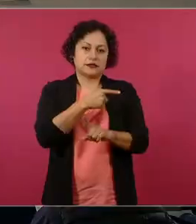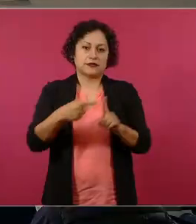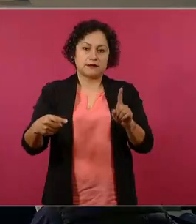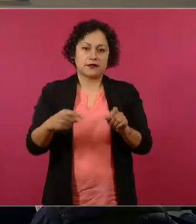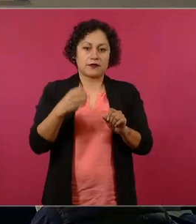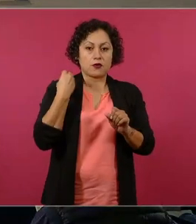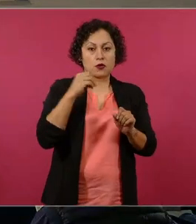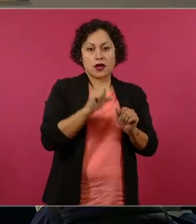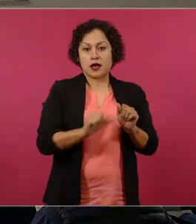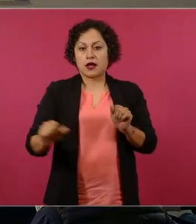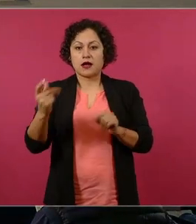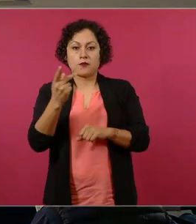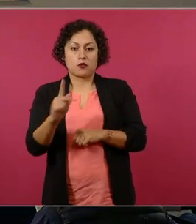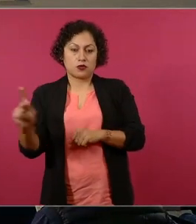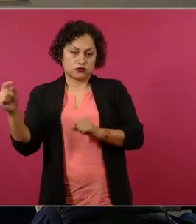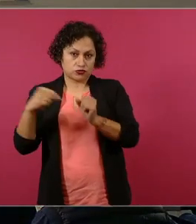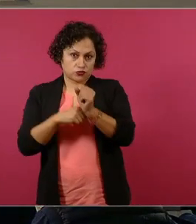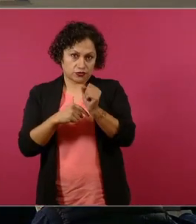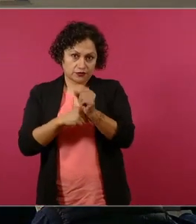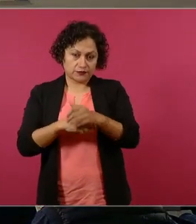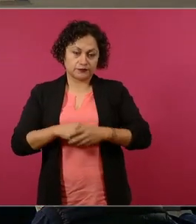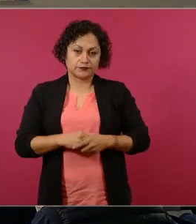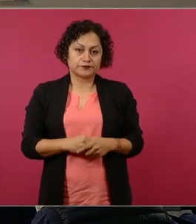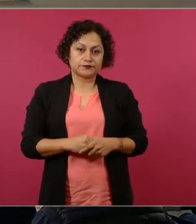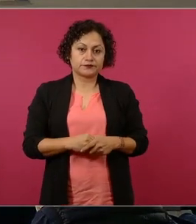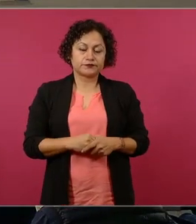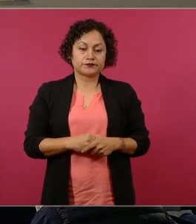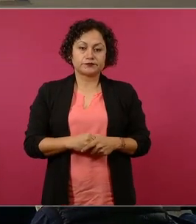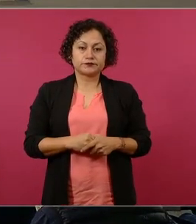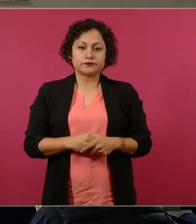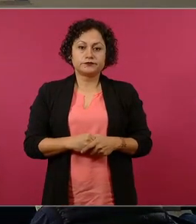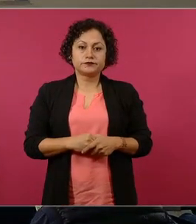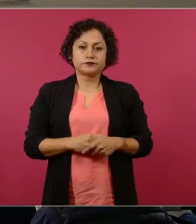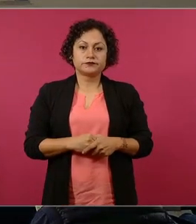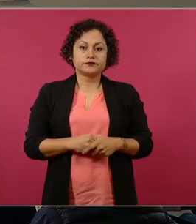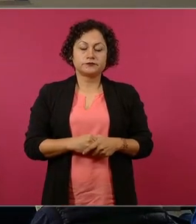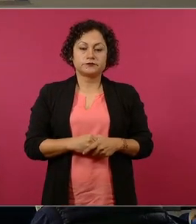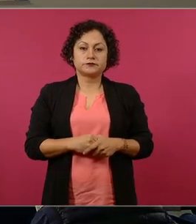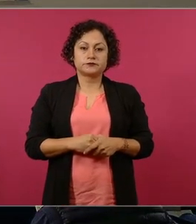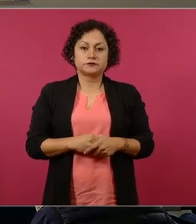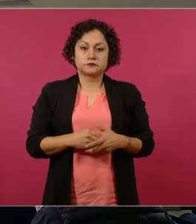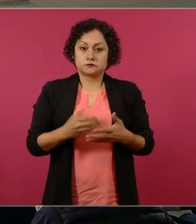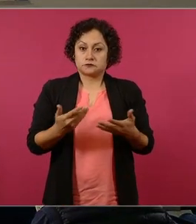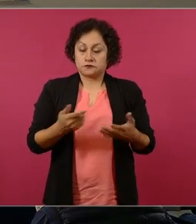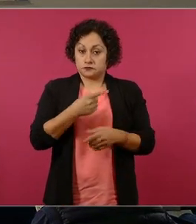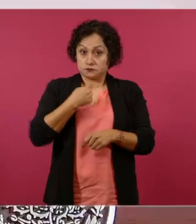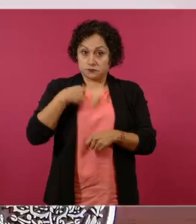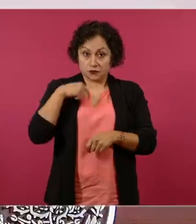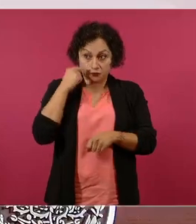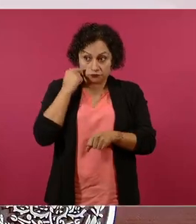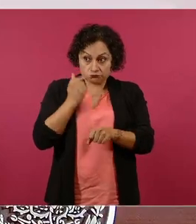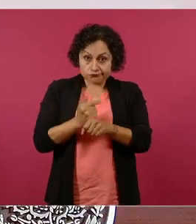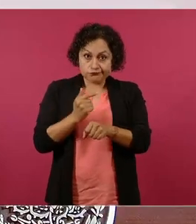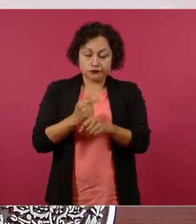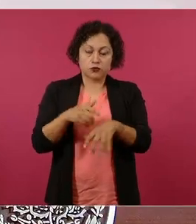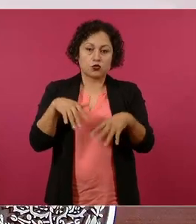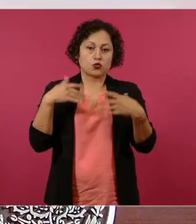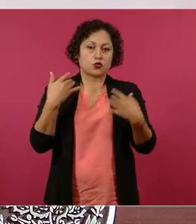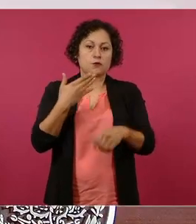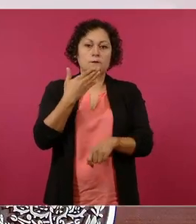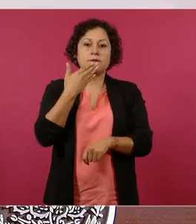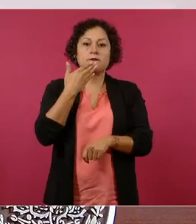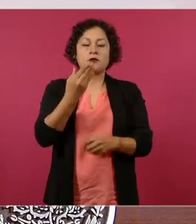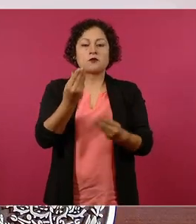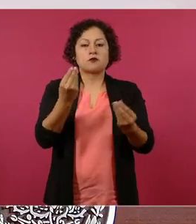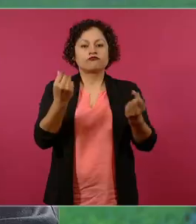a Puerto Escondido y hemos notado en en en día en estos días el alto flujo que ha tenido esta